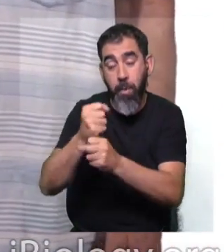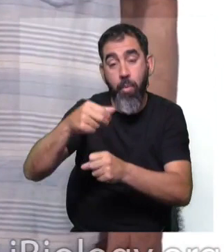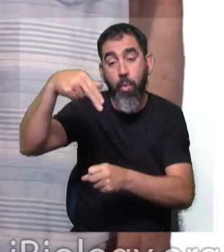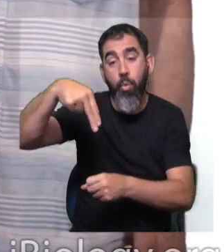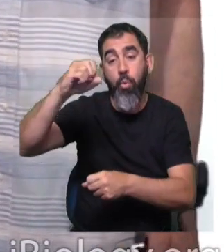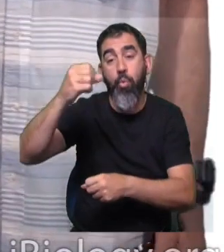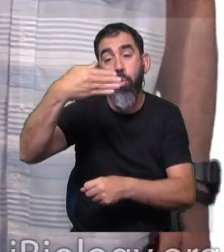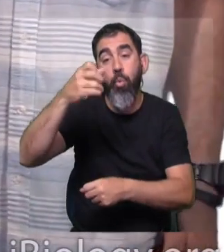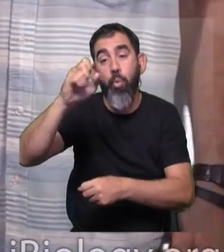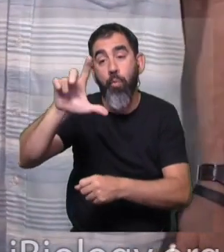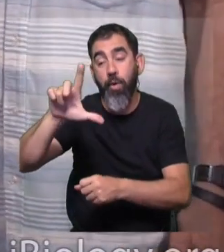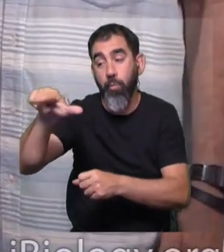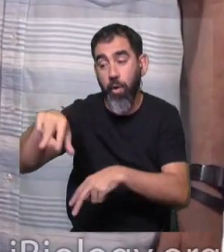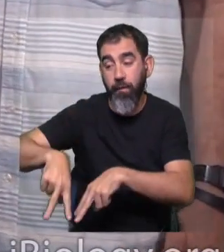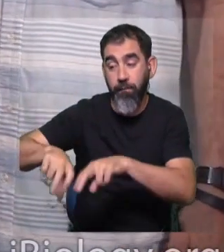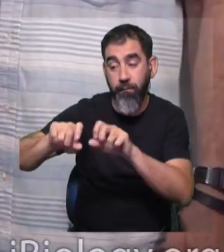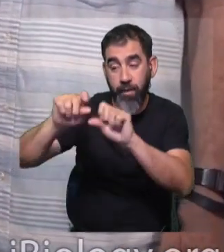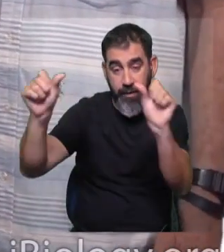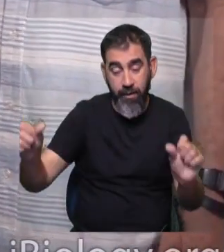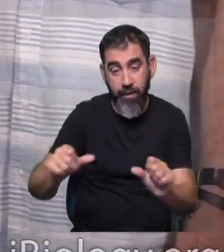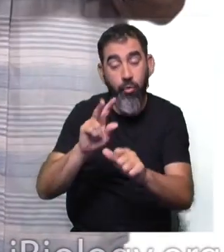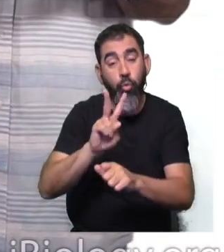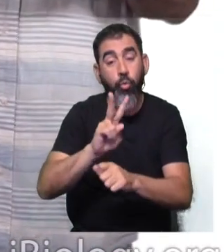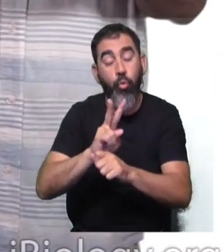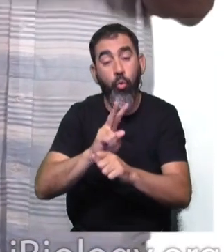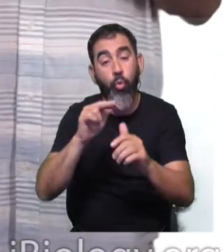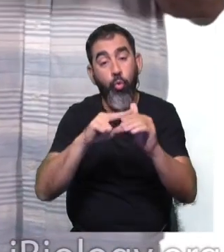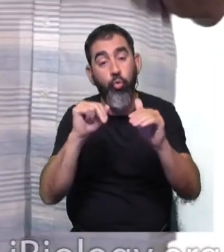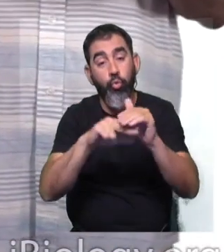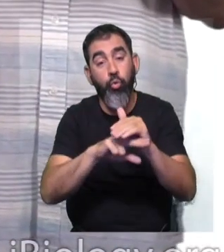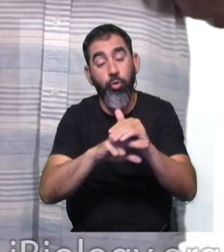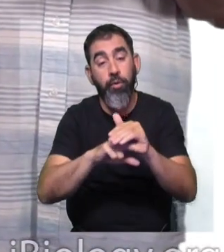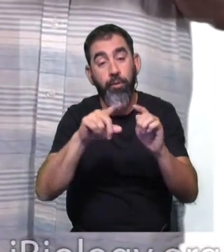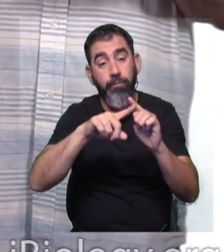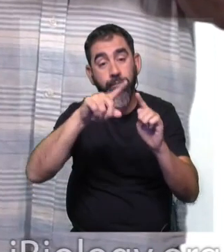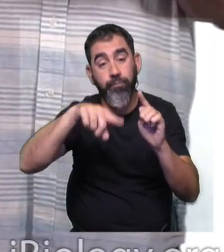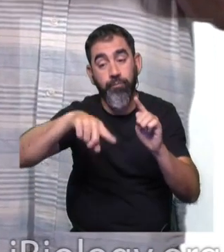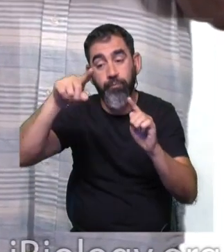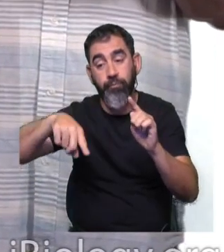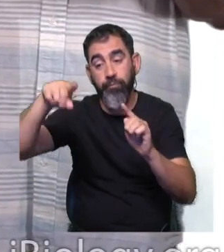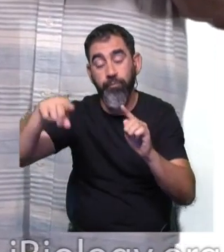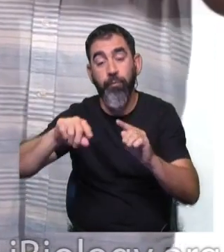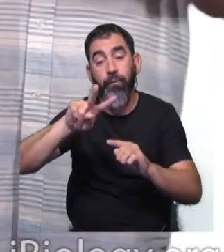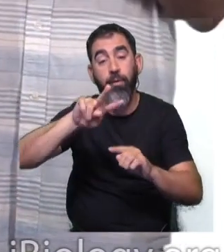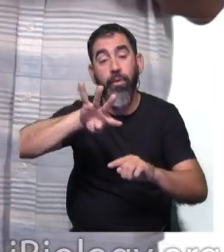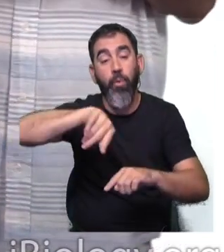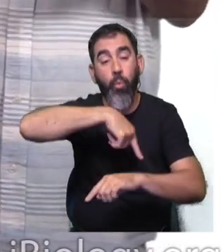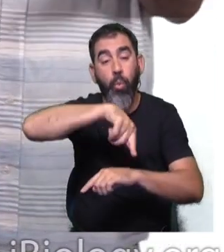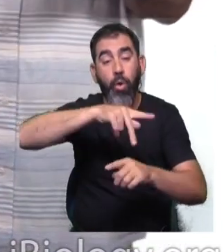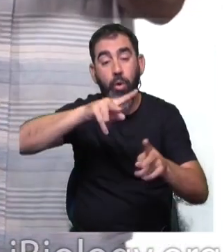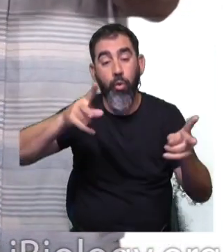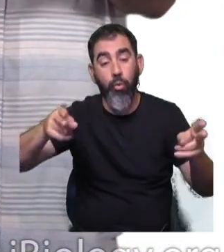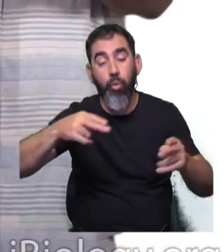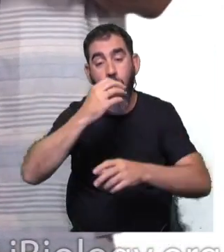su estudio en el control molecular del ritmo circadiano, que es ese ritmo de 24 horas que todos